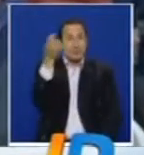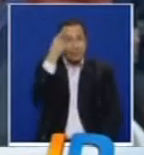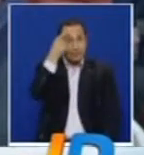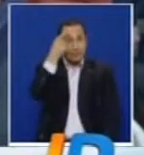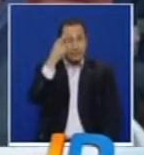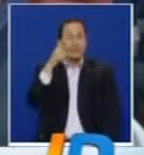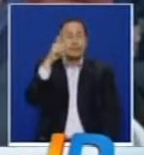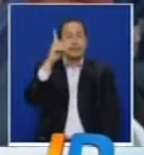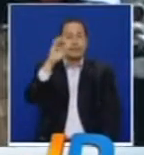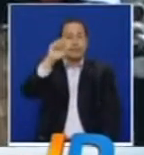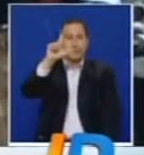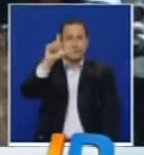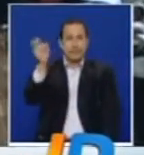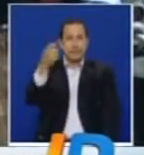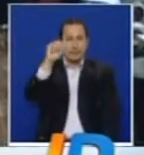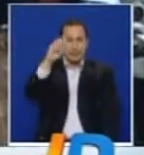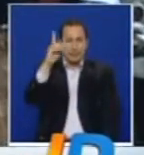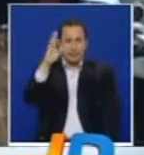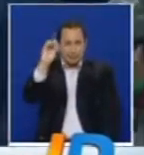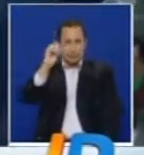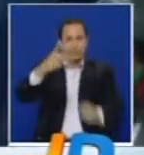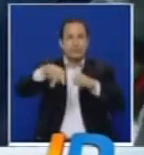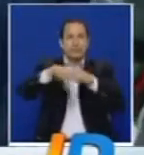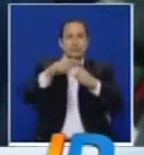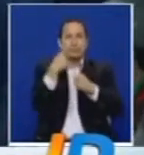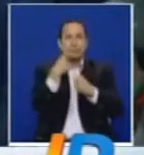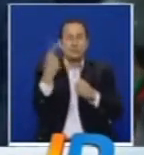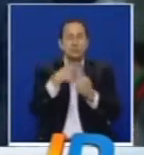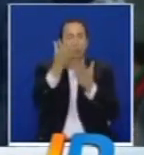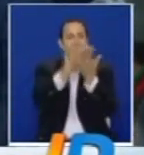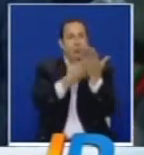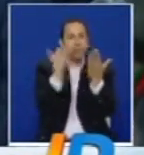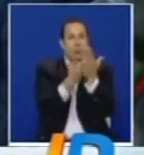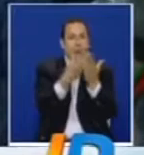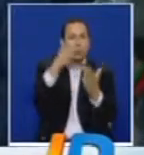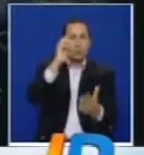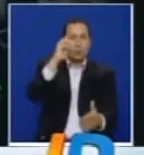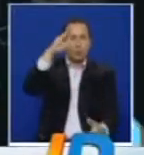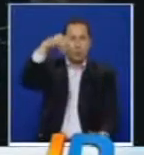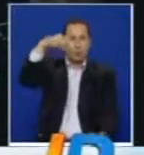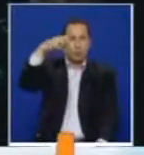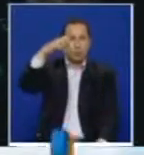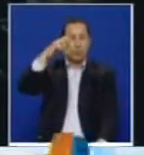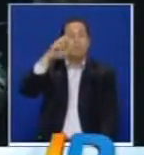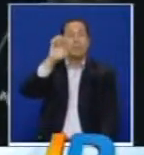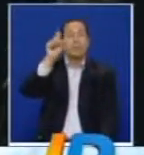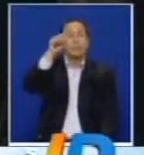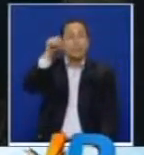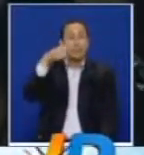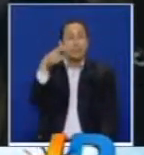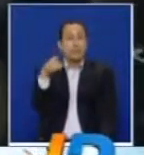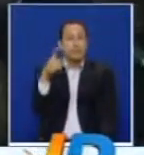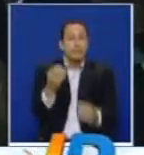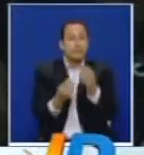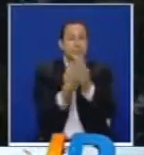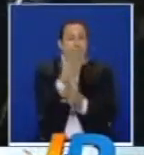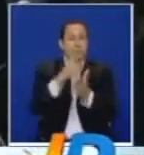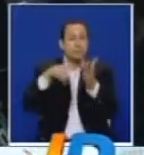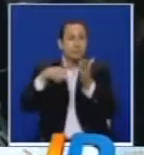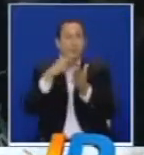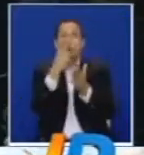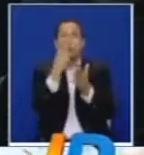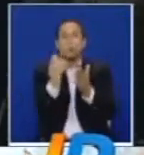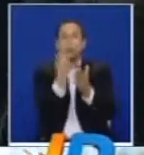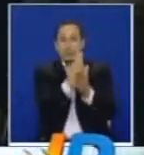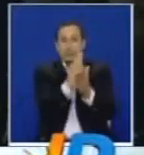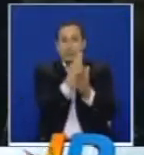Guerrero, quien fue el principal facilitador, confió en la expedición de un documento COMPES para este departamento. Es fundamental el compromiso de que